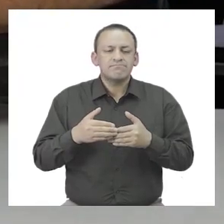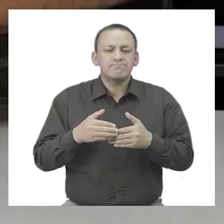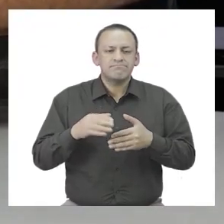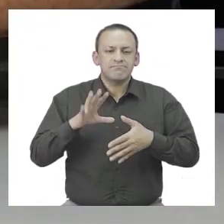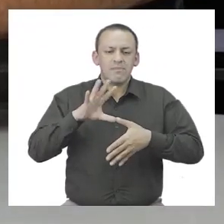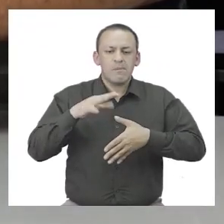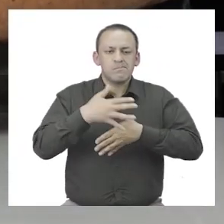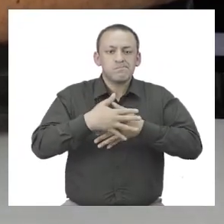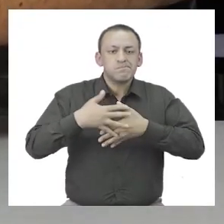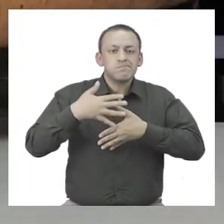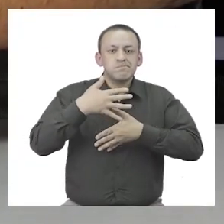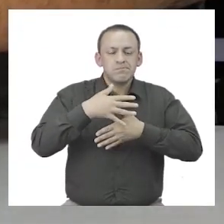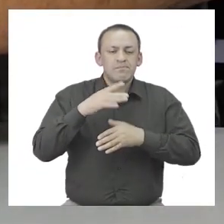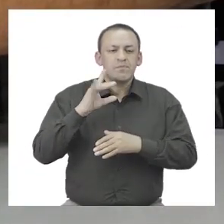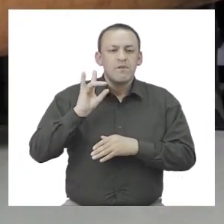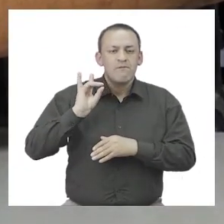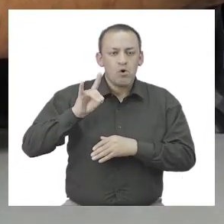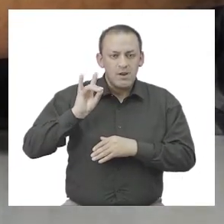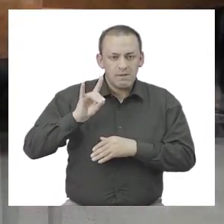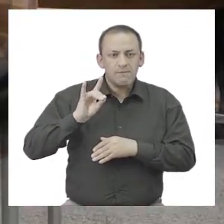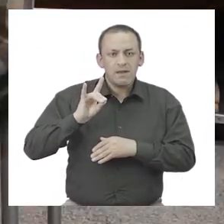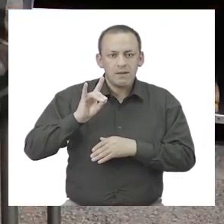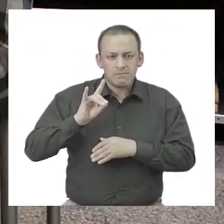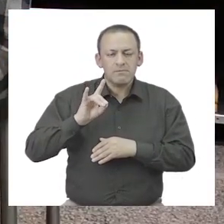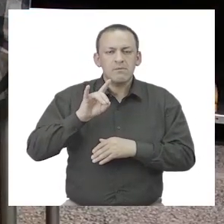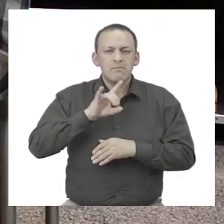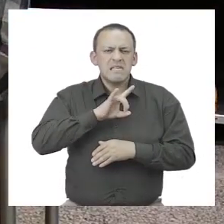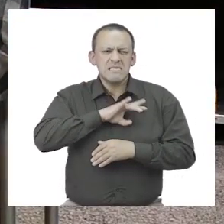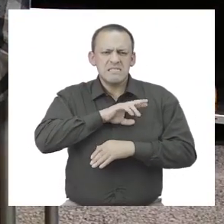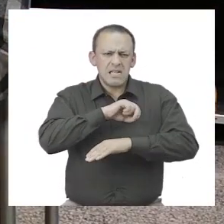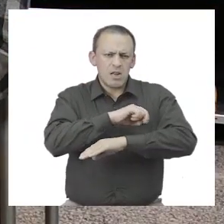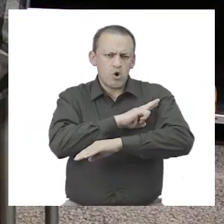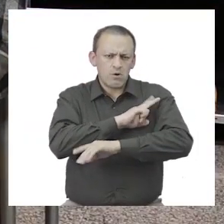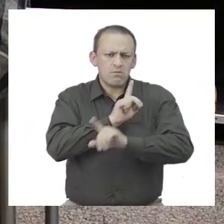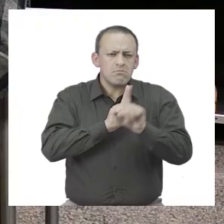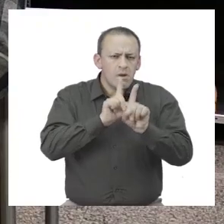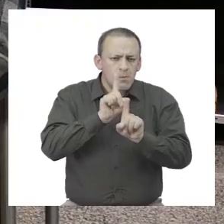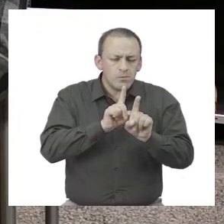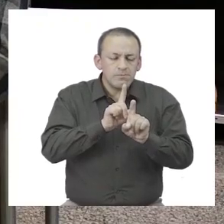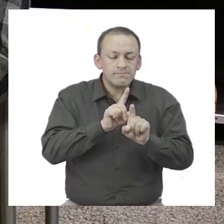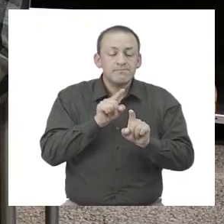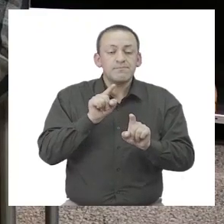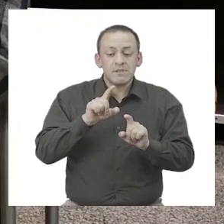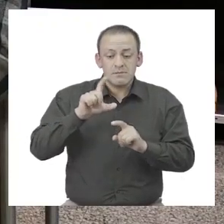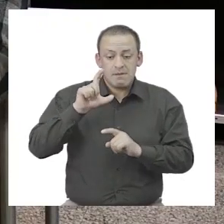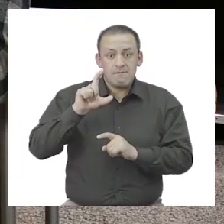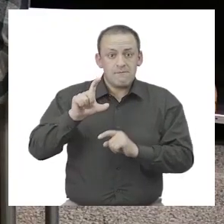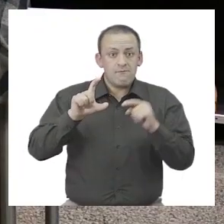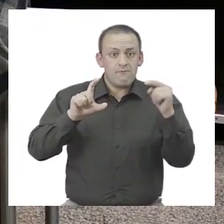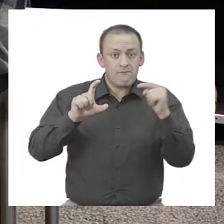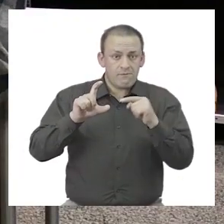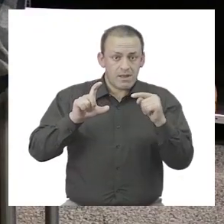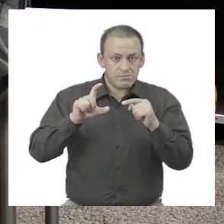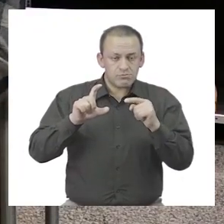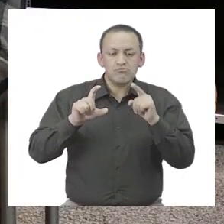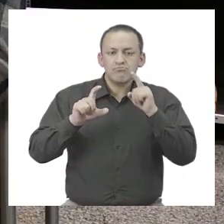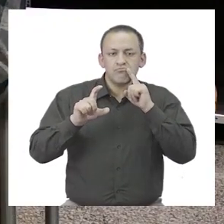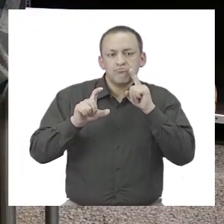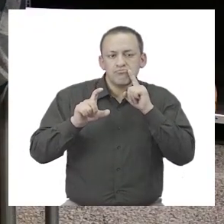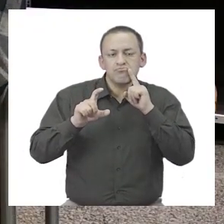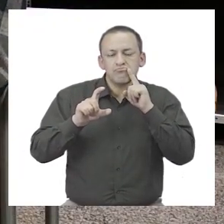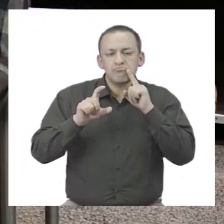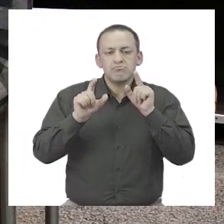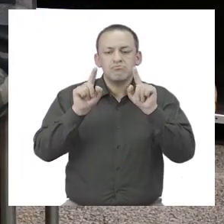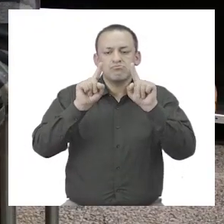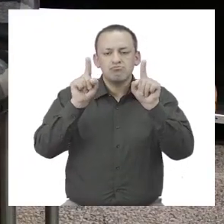bueno, en la zona de Bolivia, también tuvo influencia en el norte de Chile. Y este ejemplar, ¿no es cierto?, es el típico de